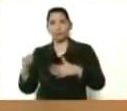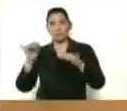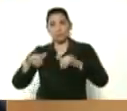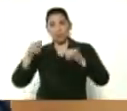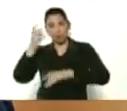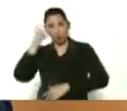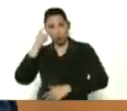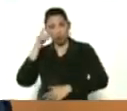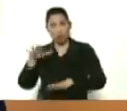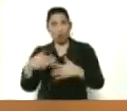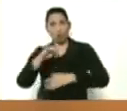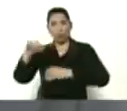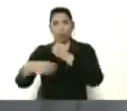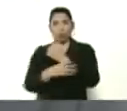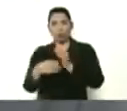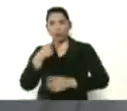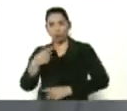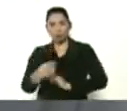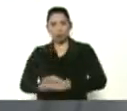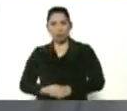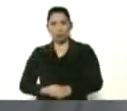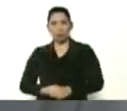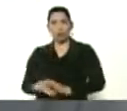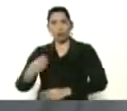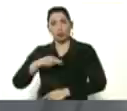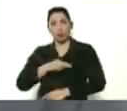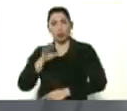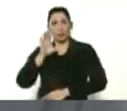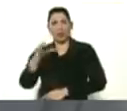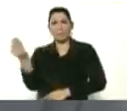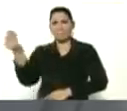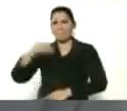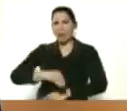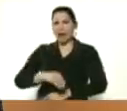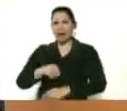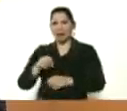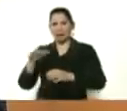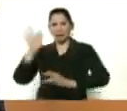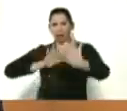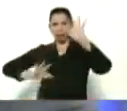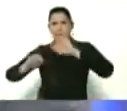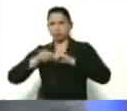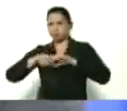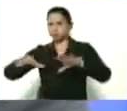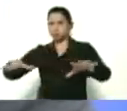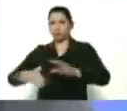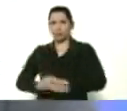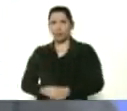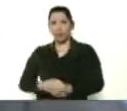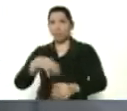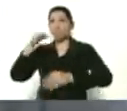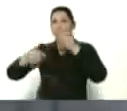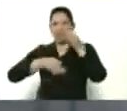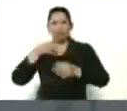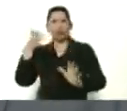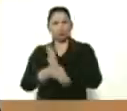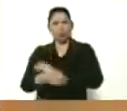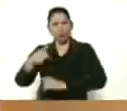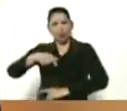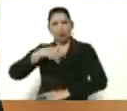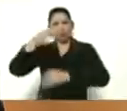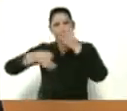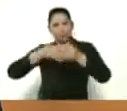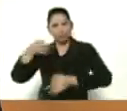este señor Guaidó dijo que íbamos a ser el país con más infestados. ¿Usted hacía una explicación hoy de eso? Sí, sería bueno que...